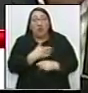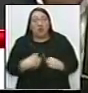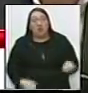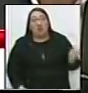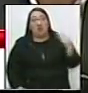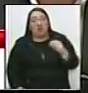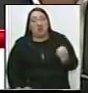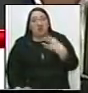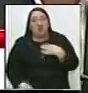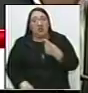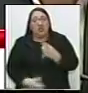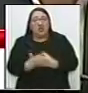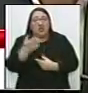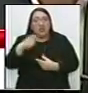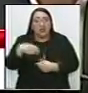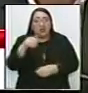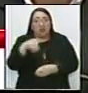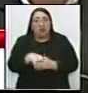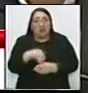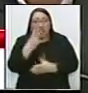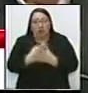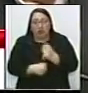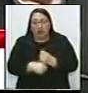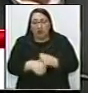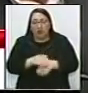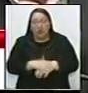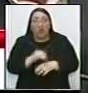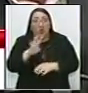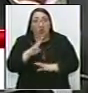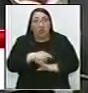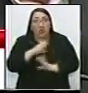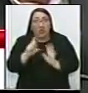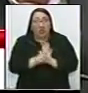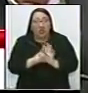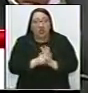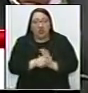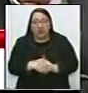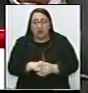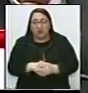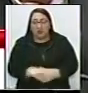decir que se necesita un voto de confianza sobre cuatro leyes.